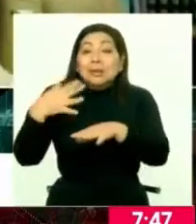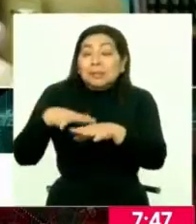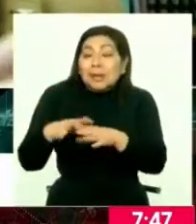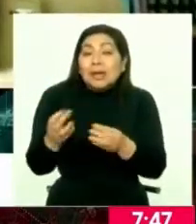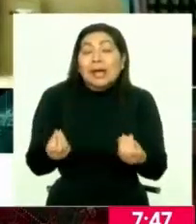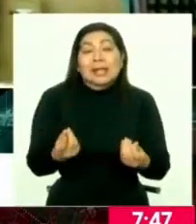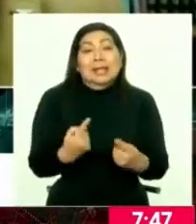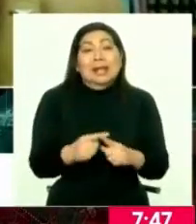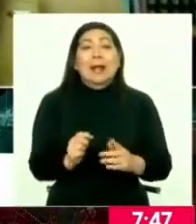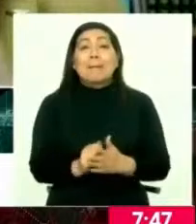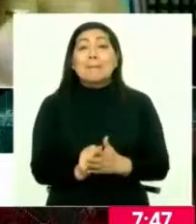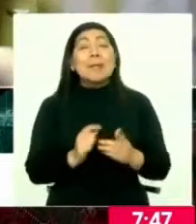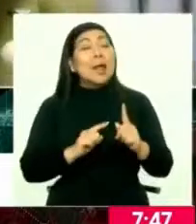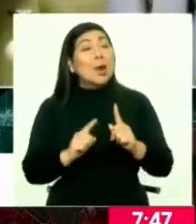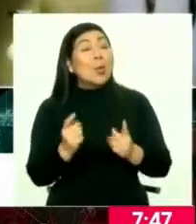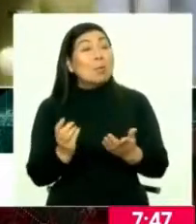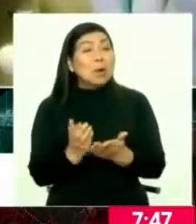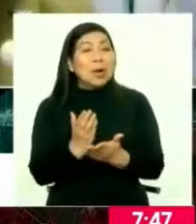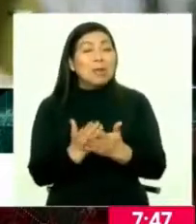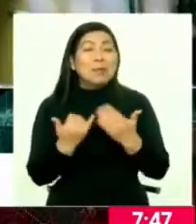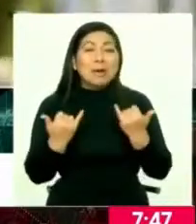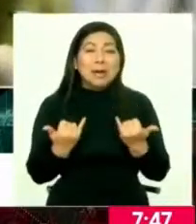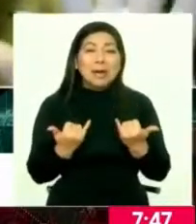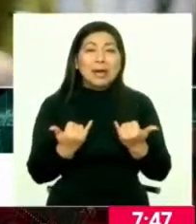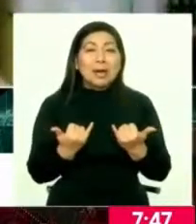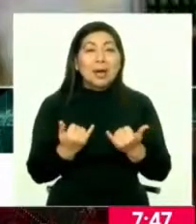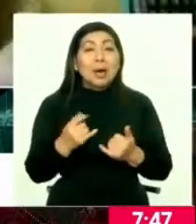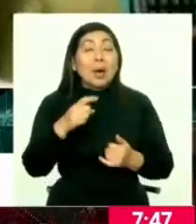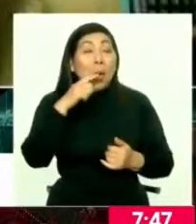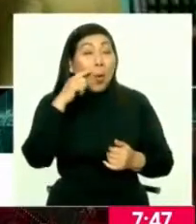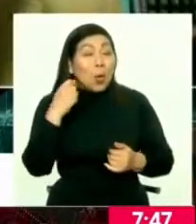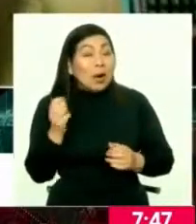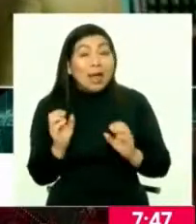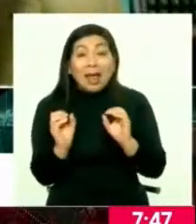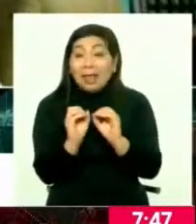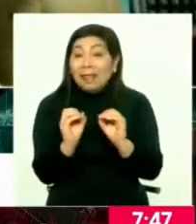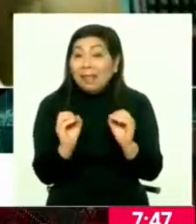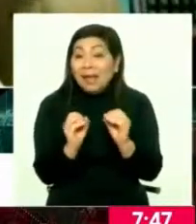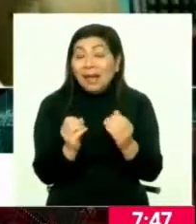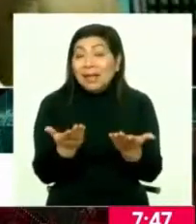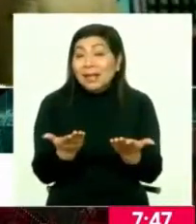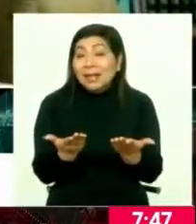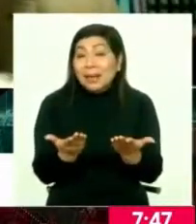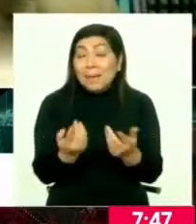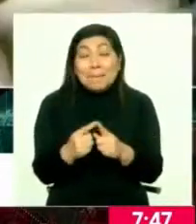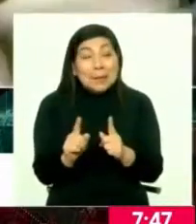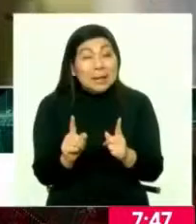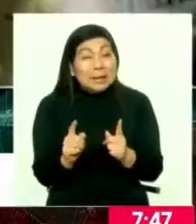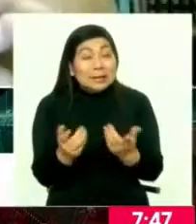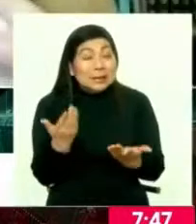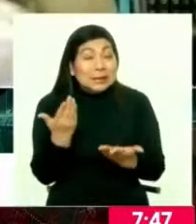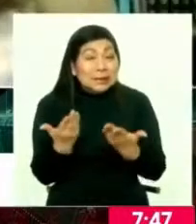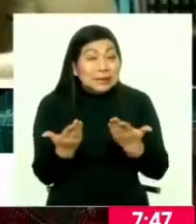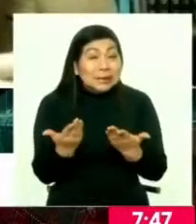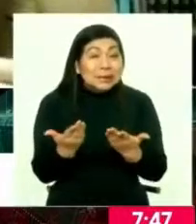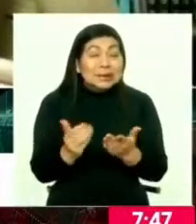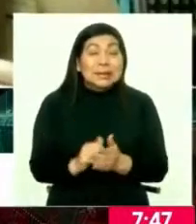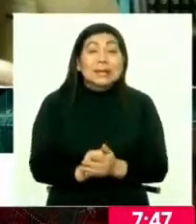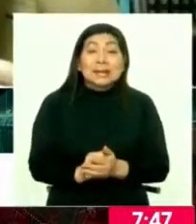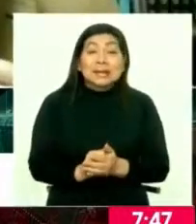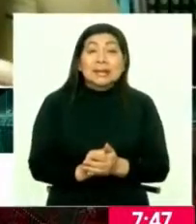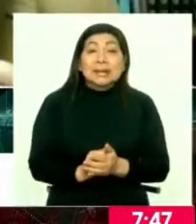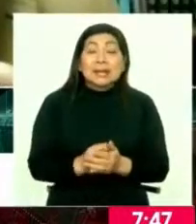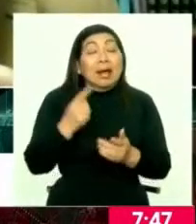involucrarse en algún conflicto. En este caso de Ucrania no había ninguna señal a ese respecto. Yo creo que Isabel II evidentemente